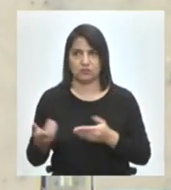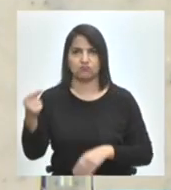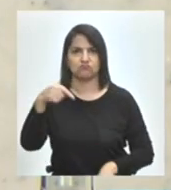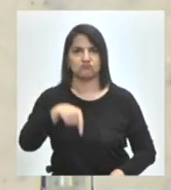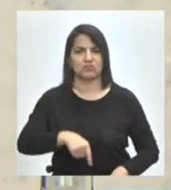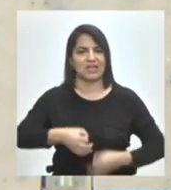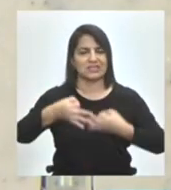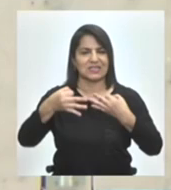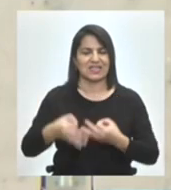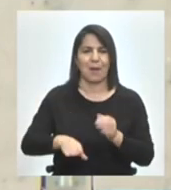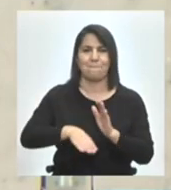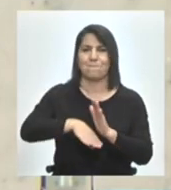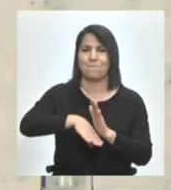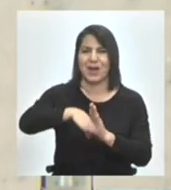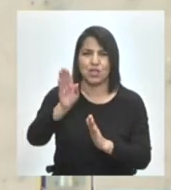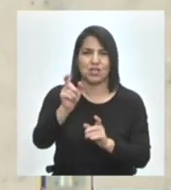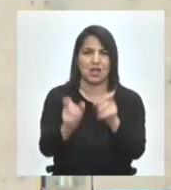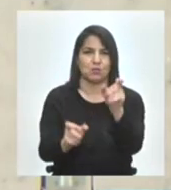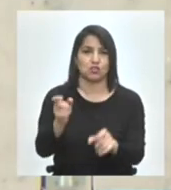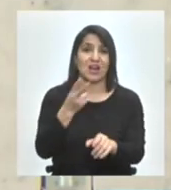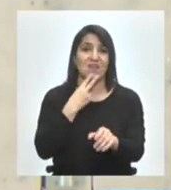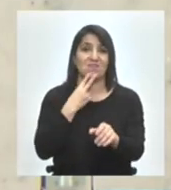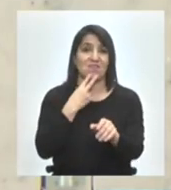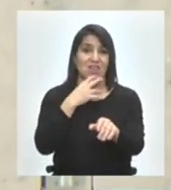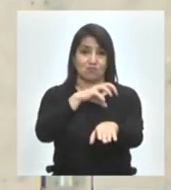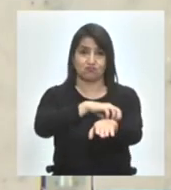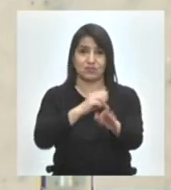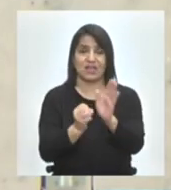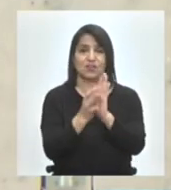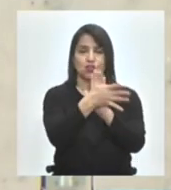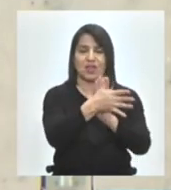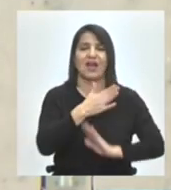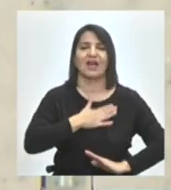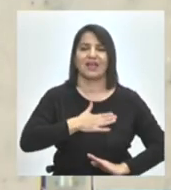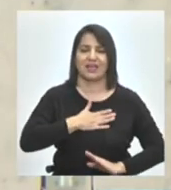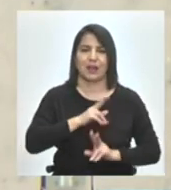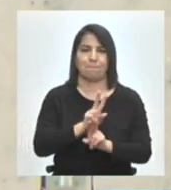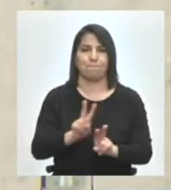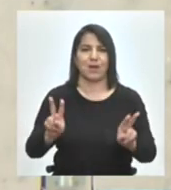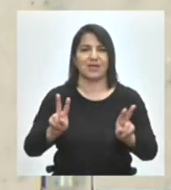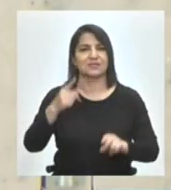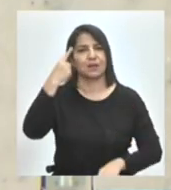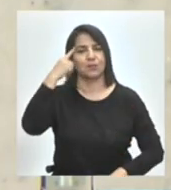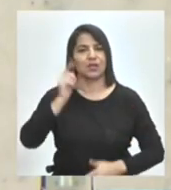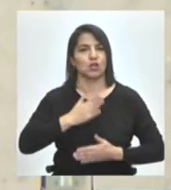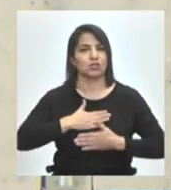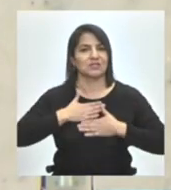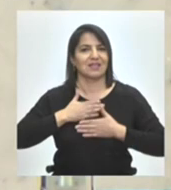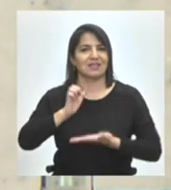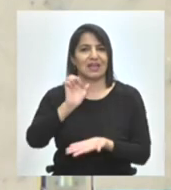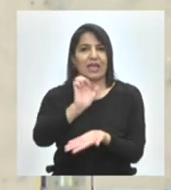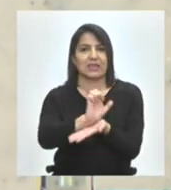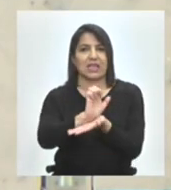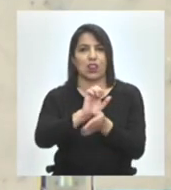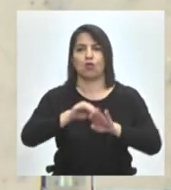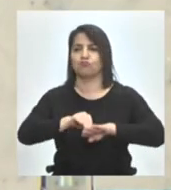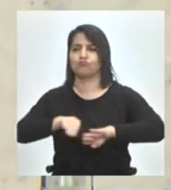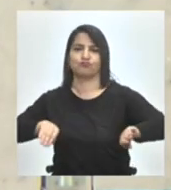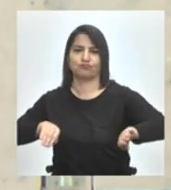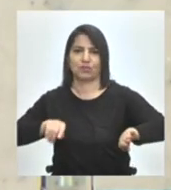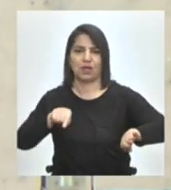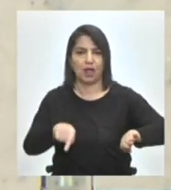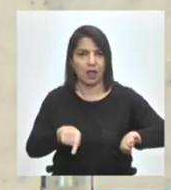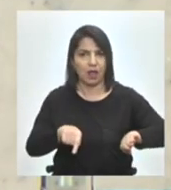la inmensa mayoría de sus habitantes quiere la paz, pero sienten que el Estado los ha abandonado en la tarea